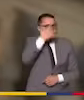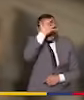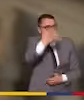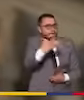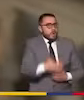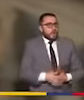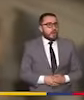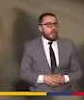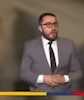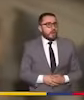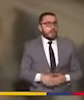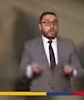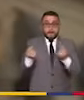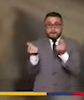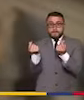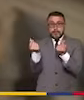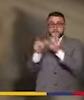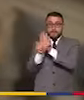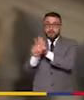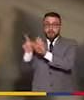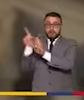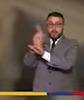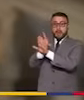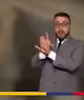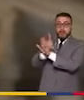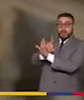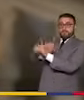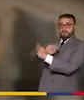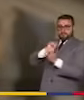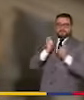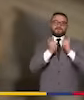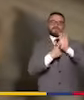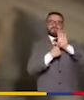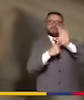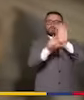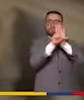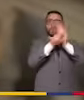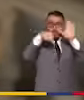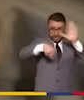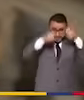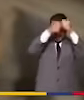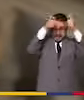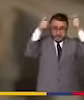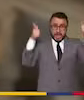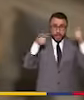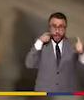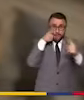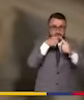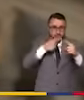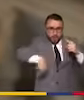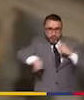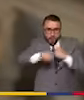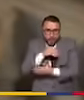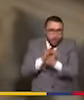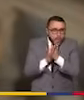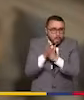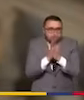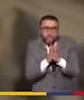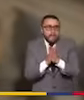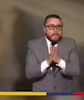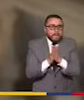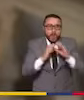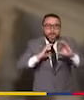lavado de activos hecho desde nuestro propio Estado para interferir las comunicaciones de